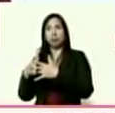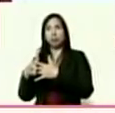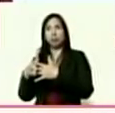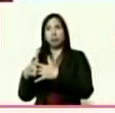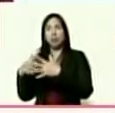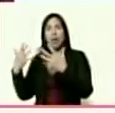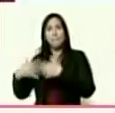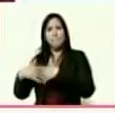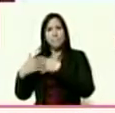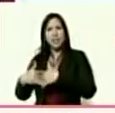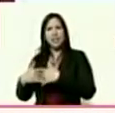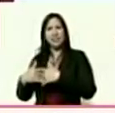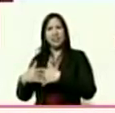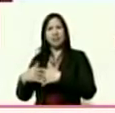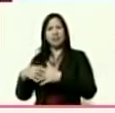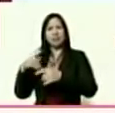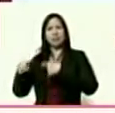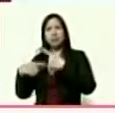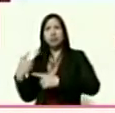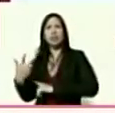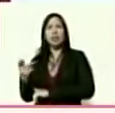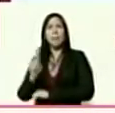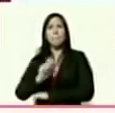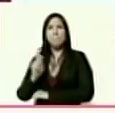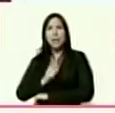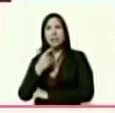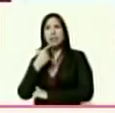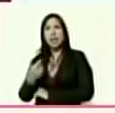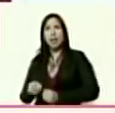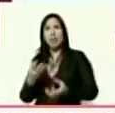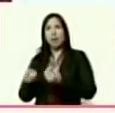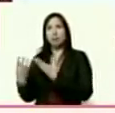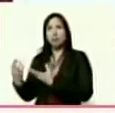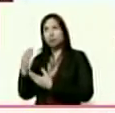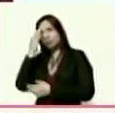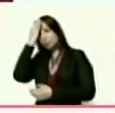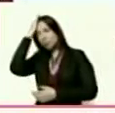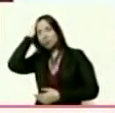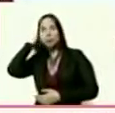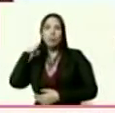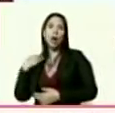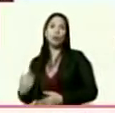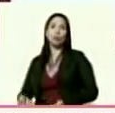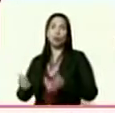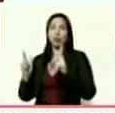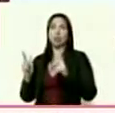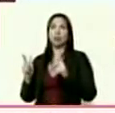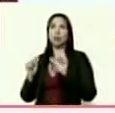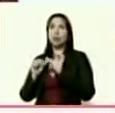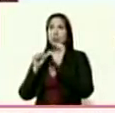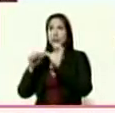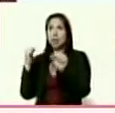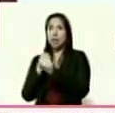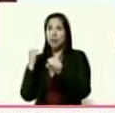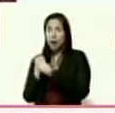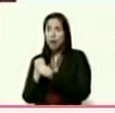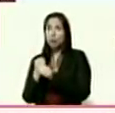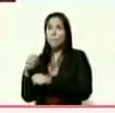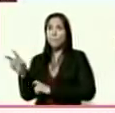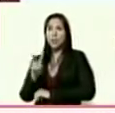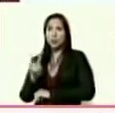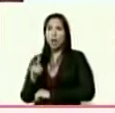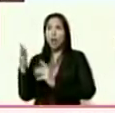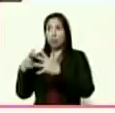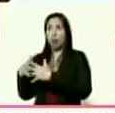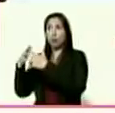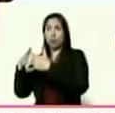cada 3 meses creo que le dan les extienden la autorización para que sigan trabajando en Venezuela, de Estados Unidos,